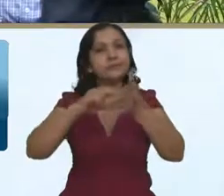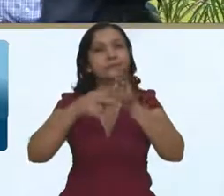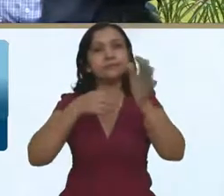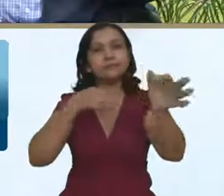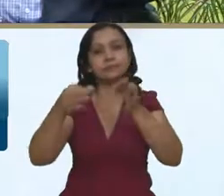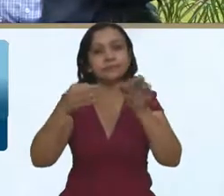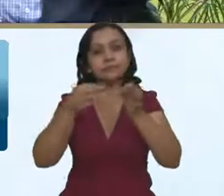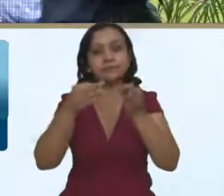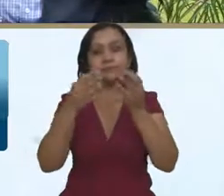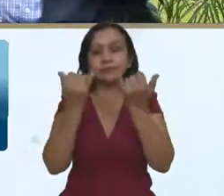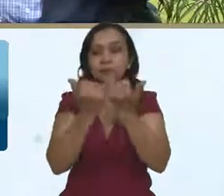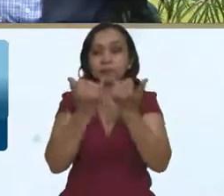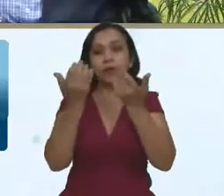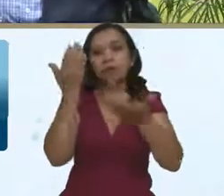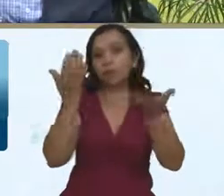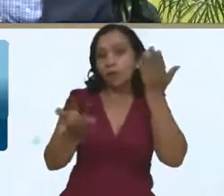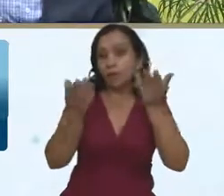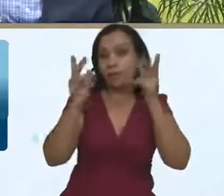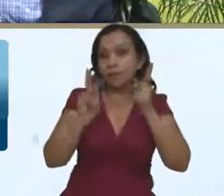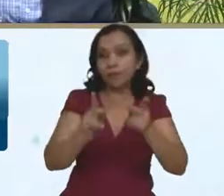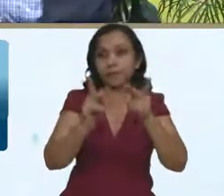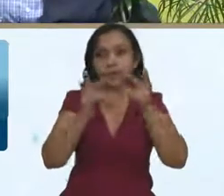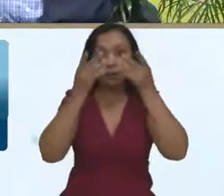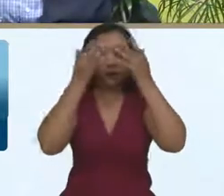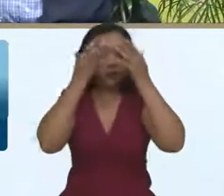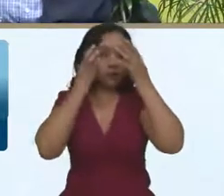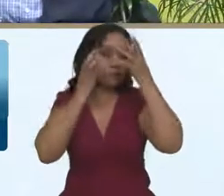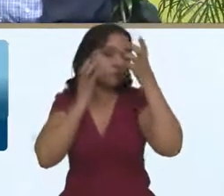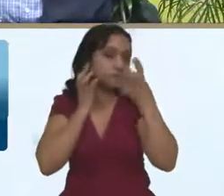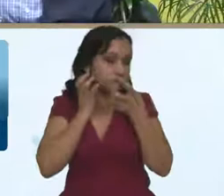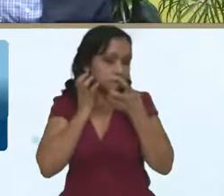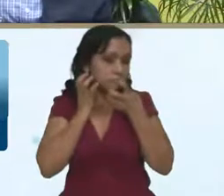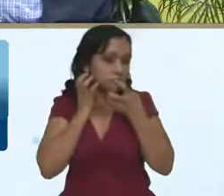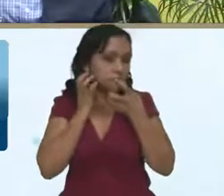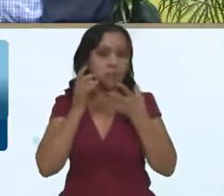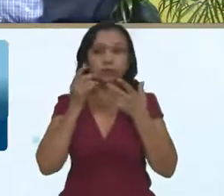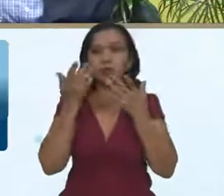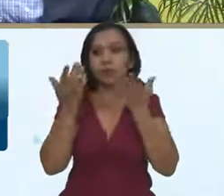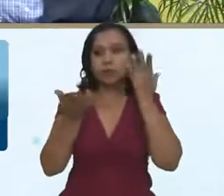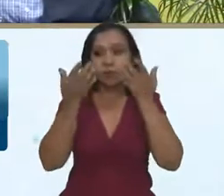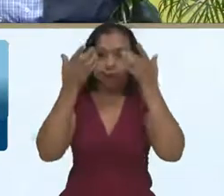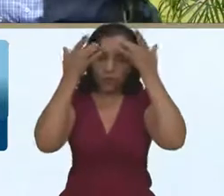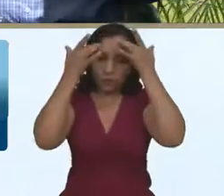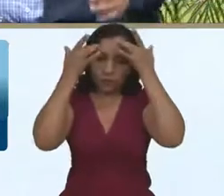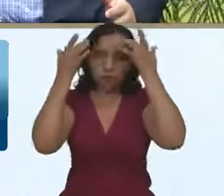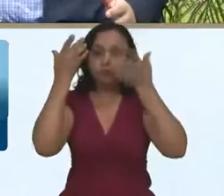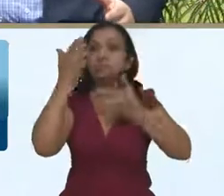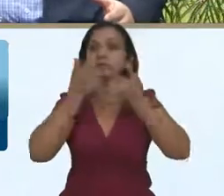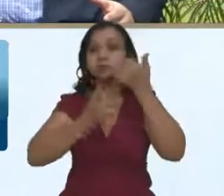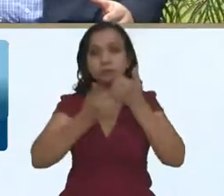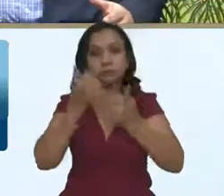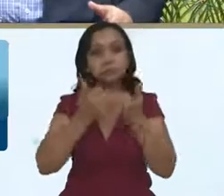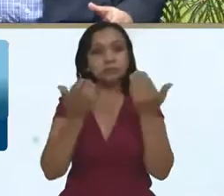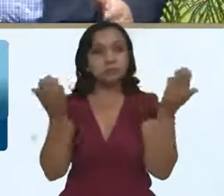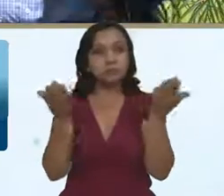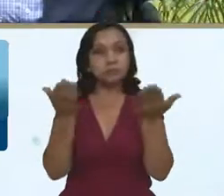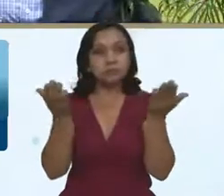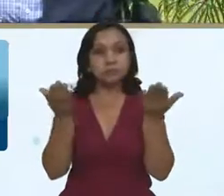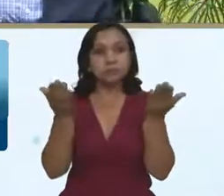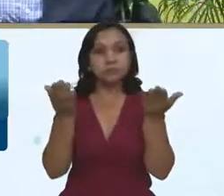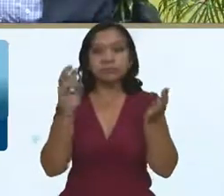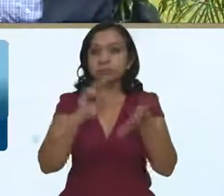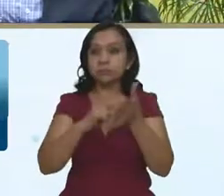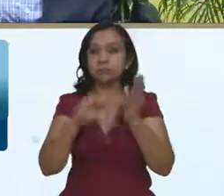las parálisis, que puede ser a nivel de cara, a nivel de la parte posterior, o afectaciones a nivel de lo que es